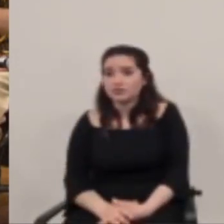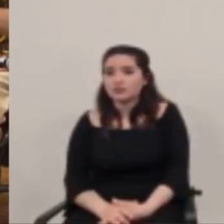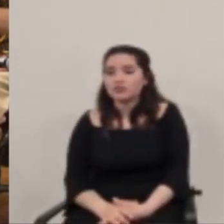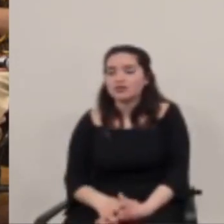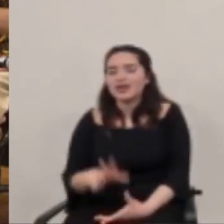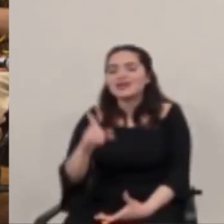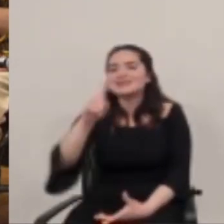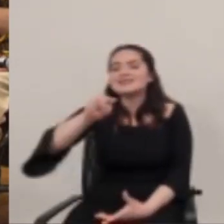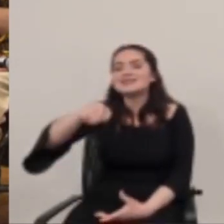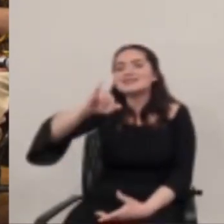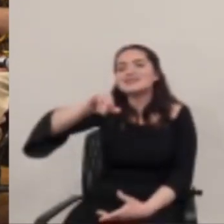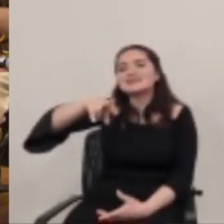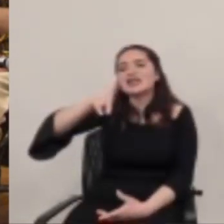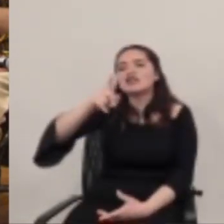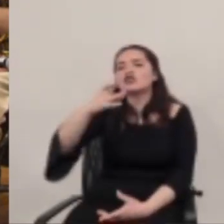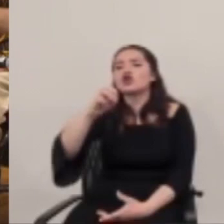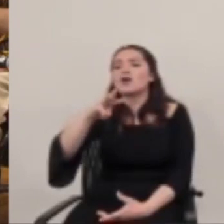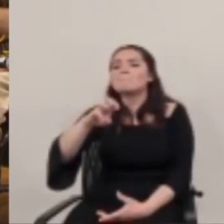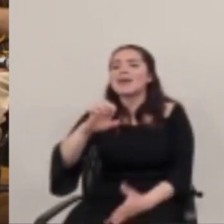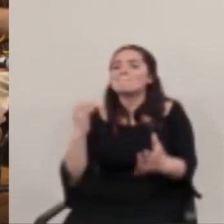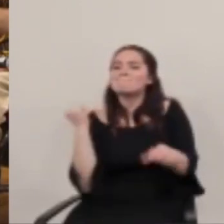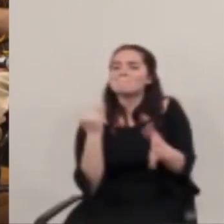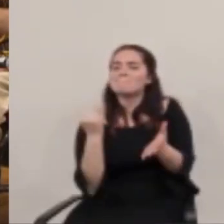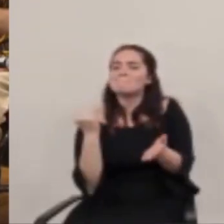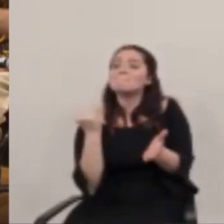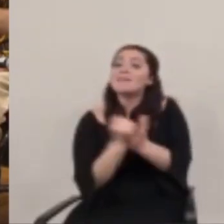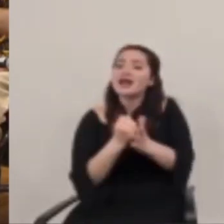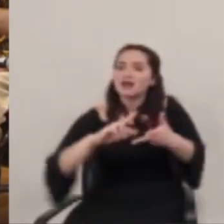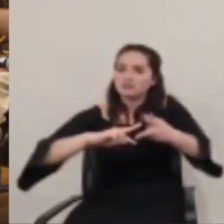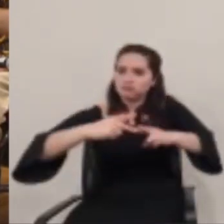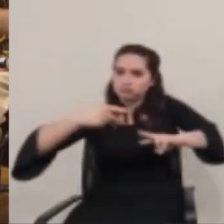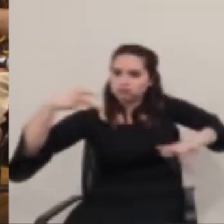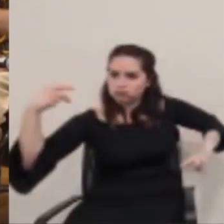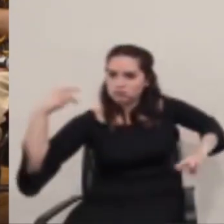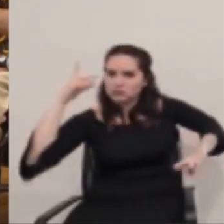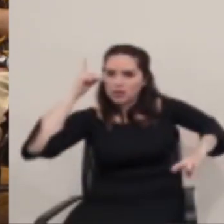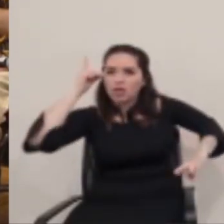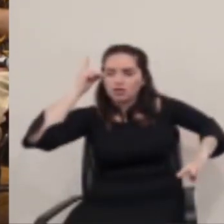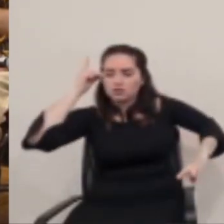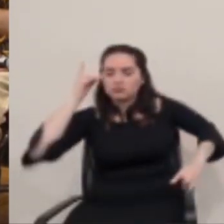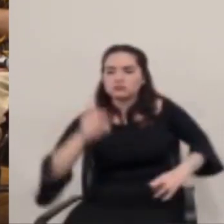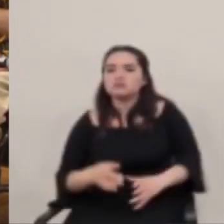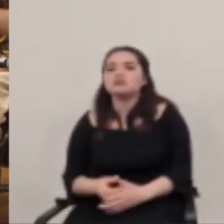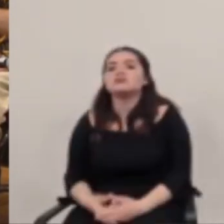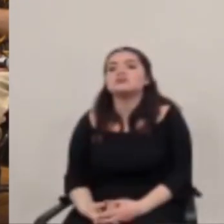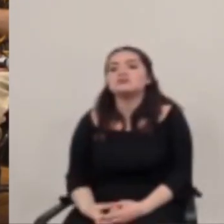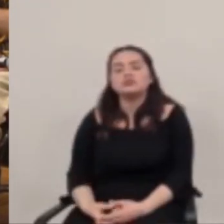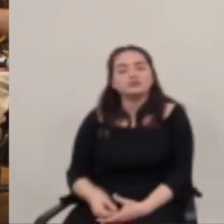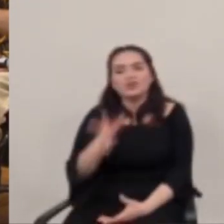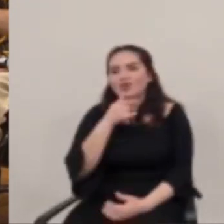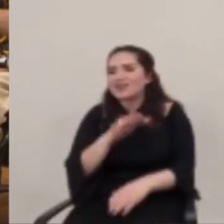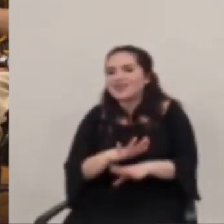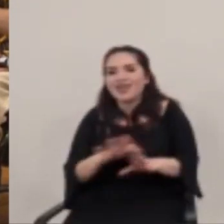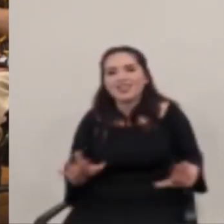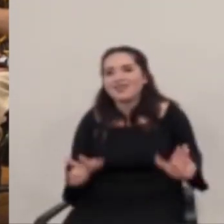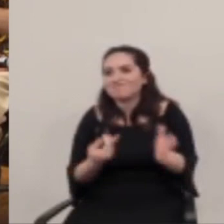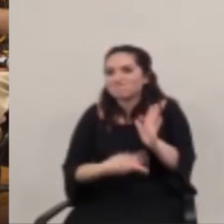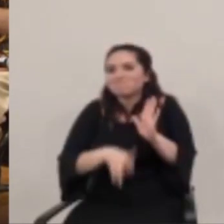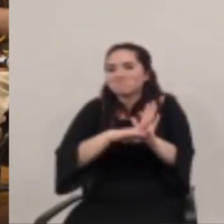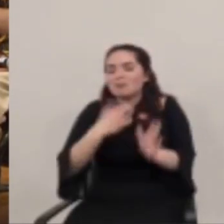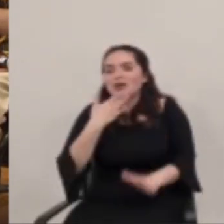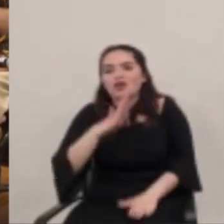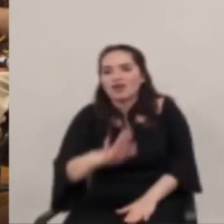es un síndrome, es cierto, es una característica genética, pero no es una enfermedad, así que no voy a decir para mejorarse del síndrome de Down. No hay nada que mejorar en la